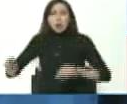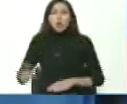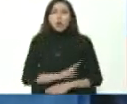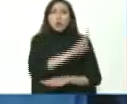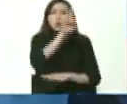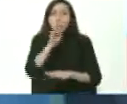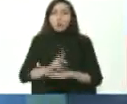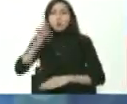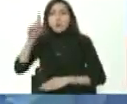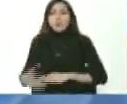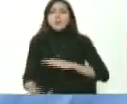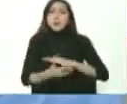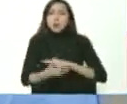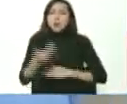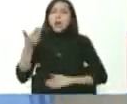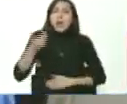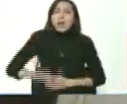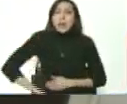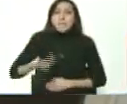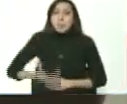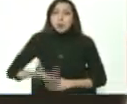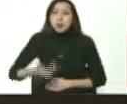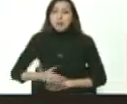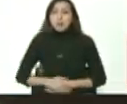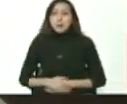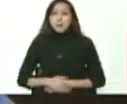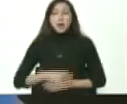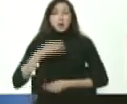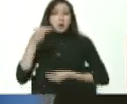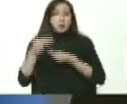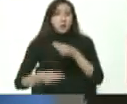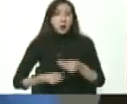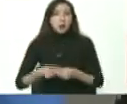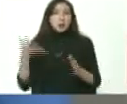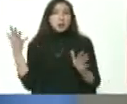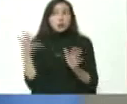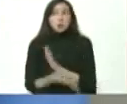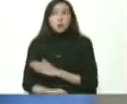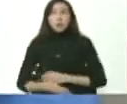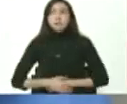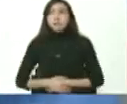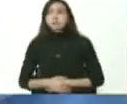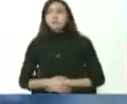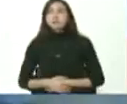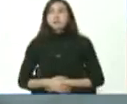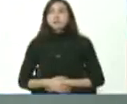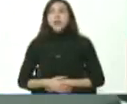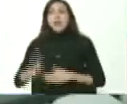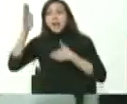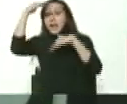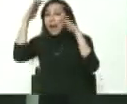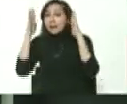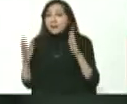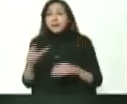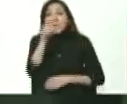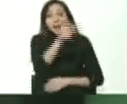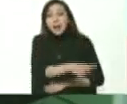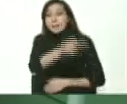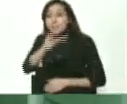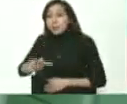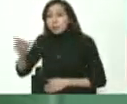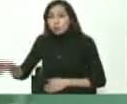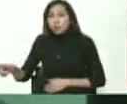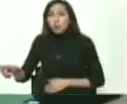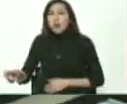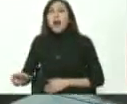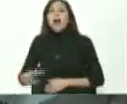también de alta tecnología, estaremos realizando también por la parte de endoscopia, donde se van a atender no solamente la población de